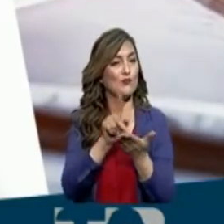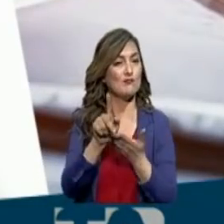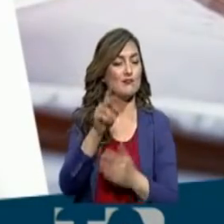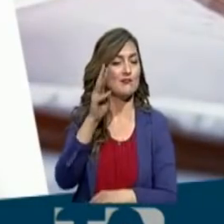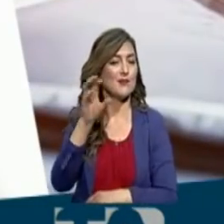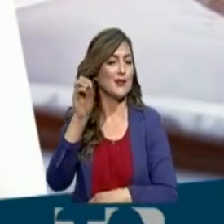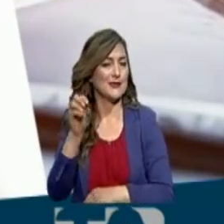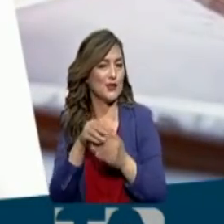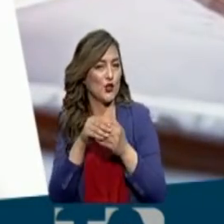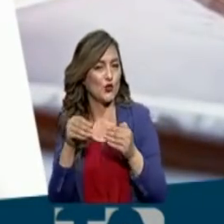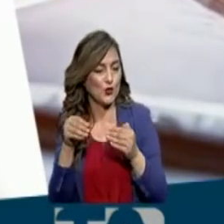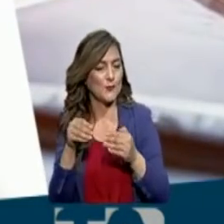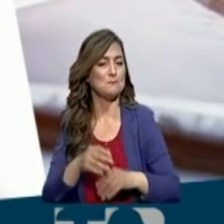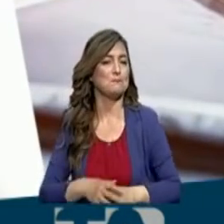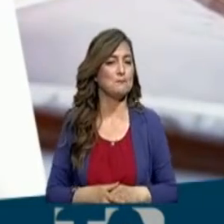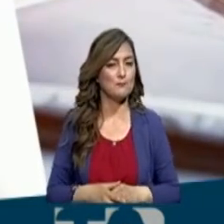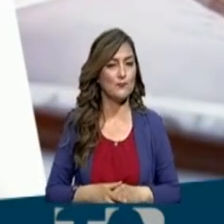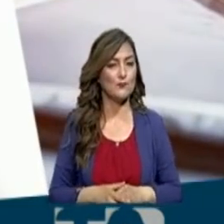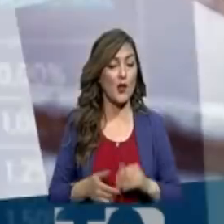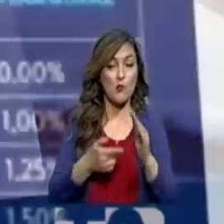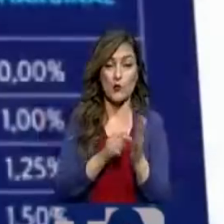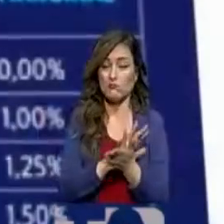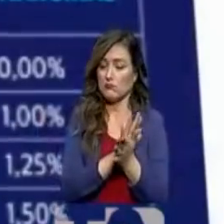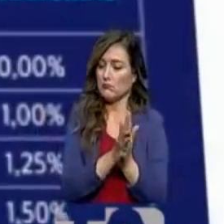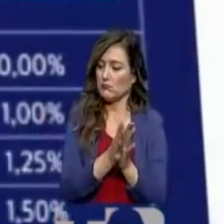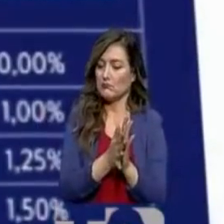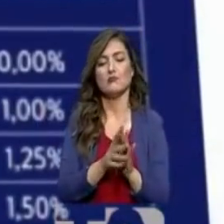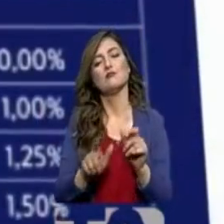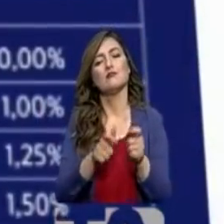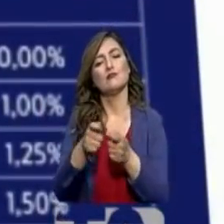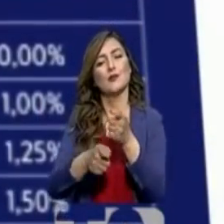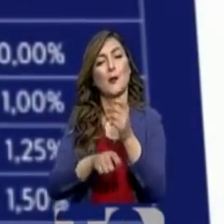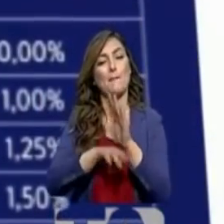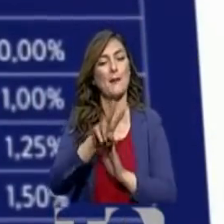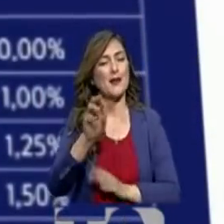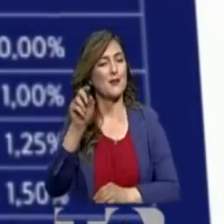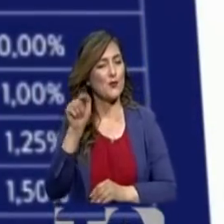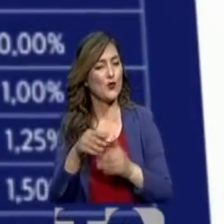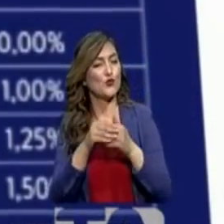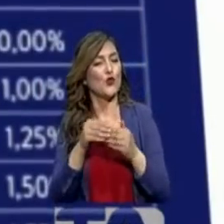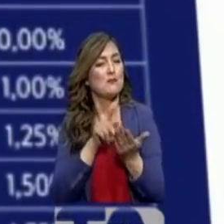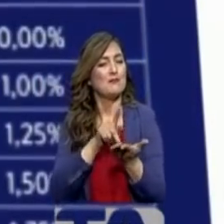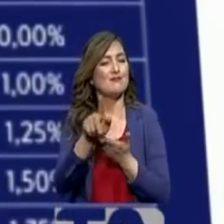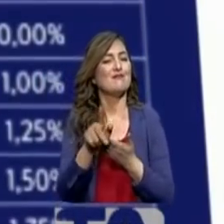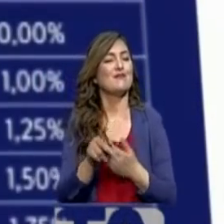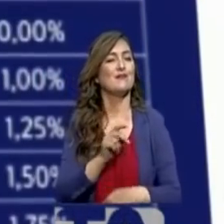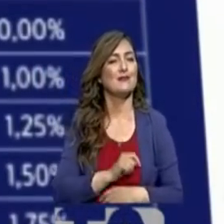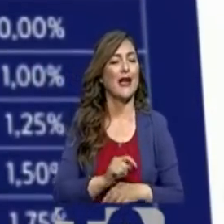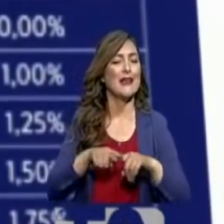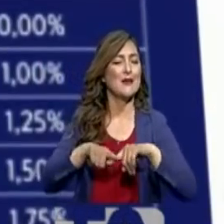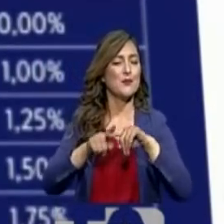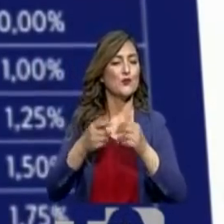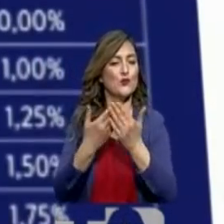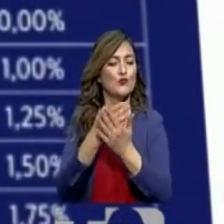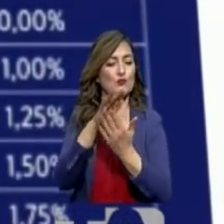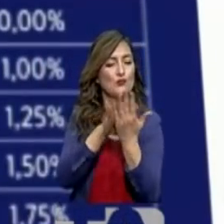solamente $60 al año y ningún impuesto más. Aquellos que vendan más de $20,000 deberán tributar según una